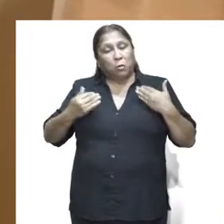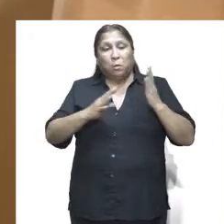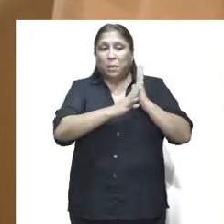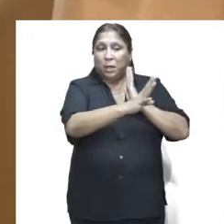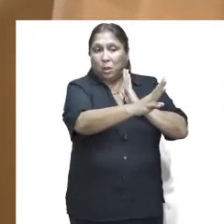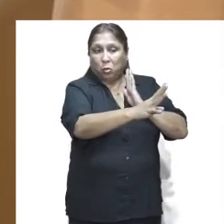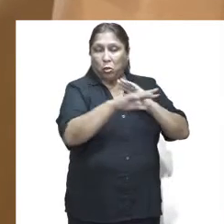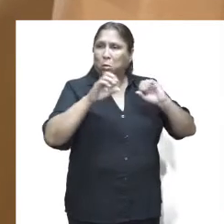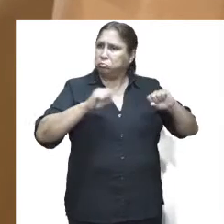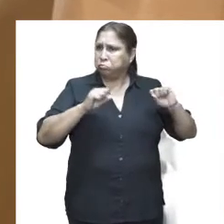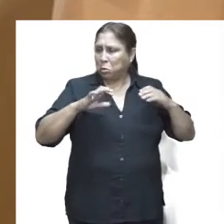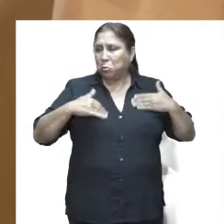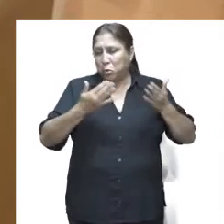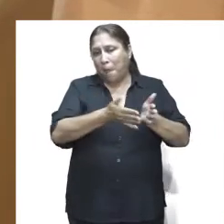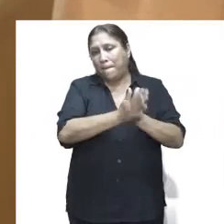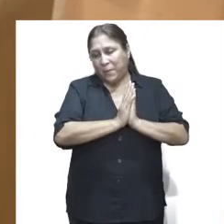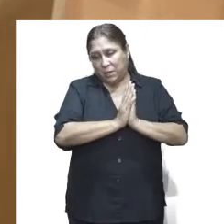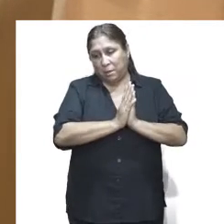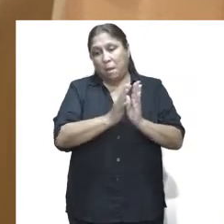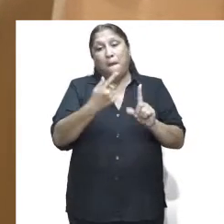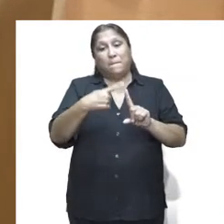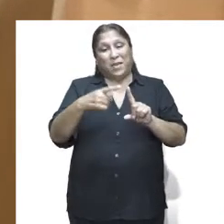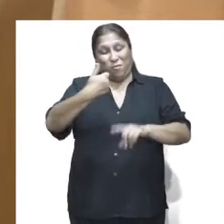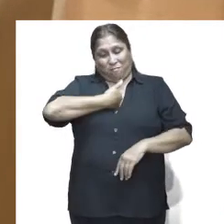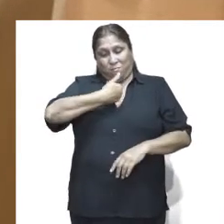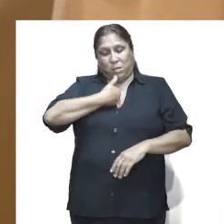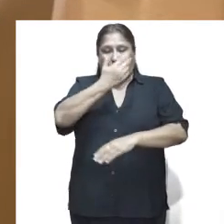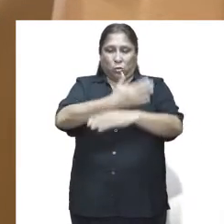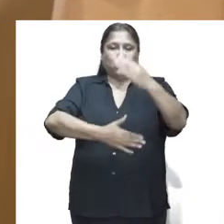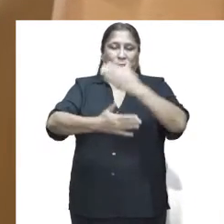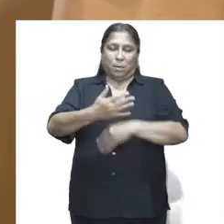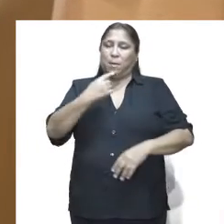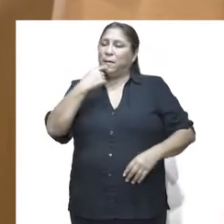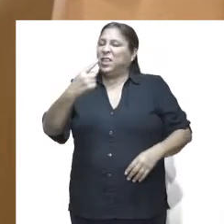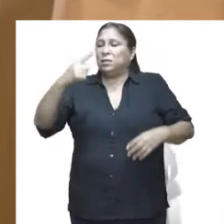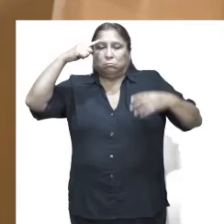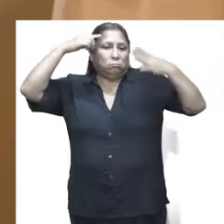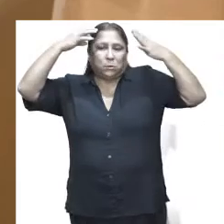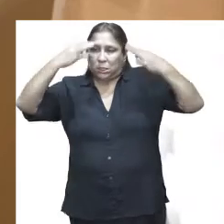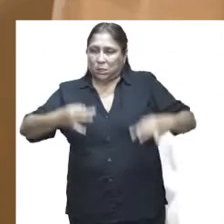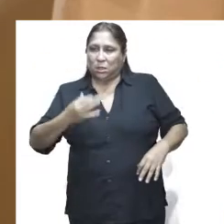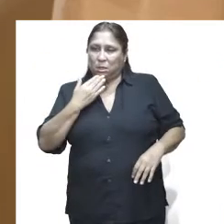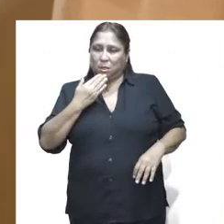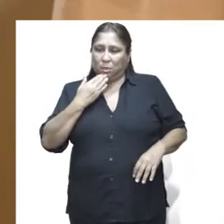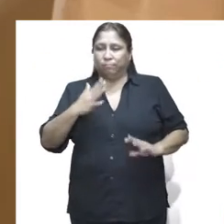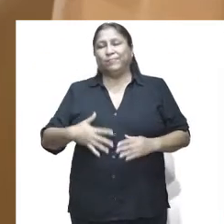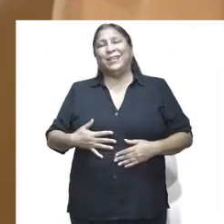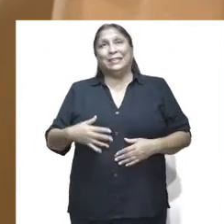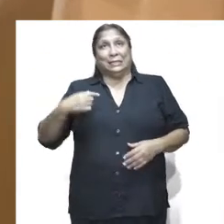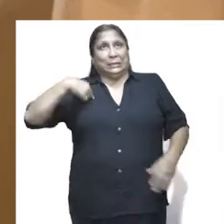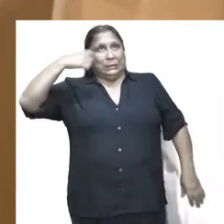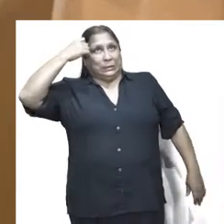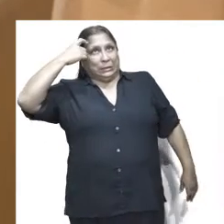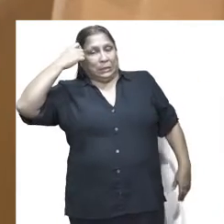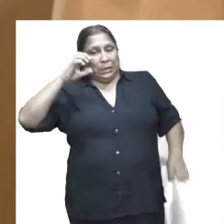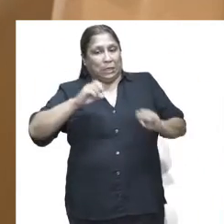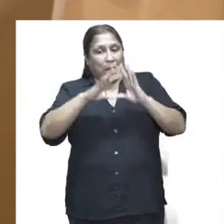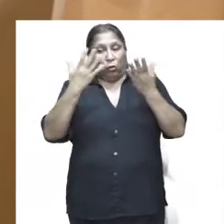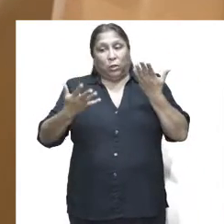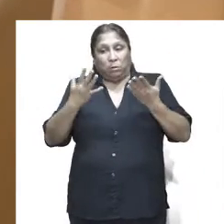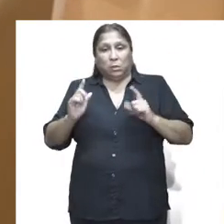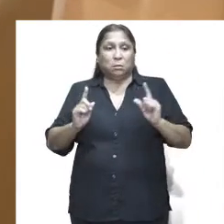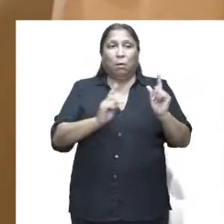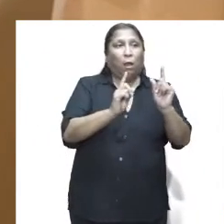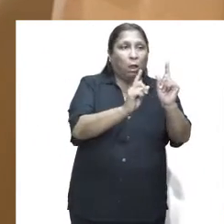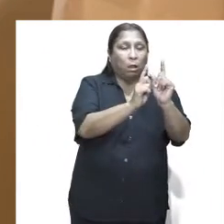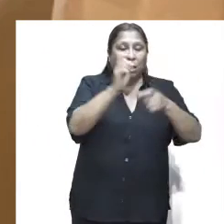Claro, podría solicitarlo, pero esa persona es la que tiene que decidir, ¿no? Claro, es para tener en claro, de repente va y las personas